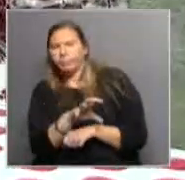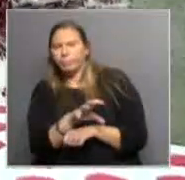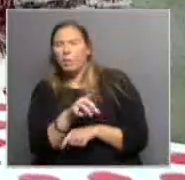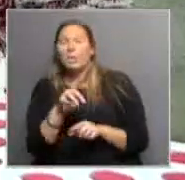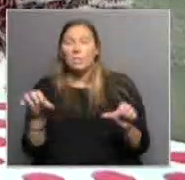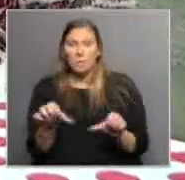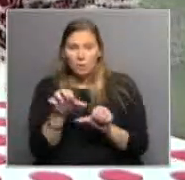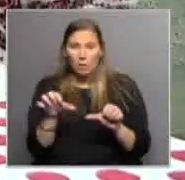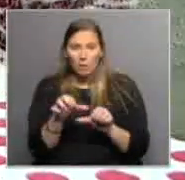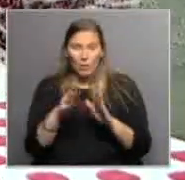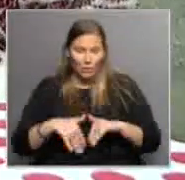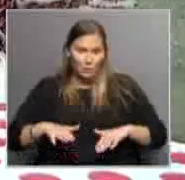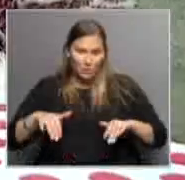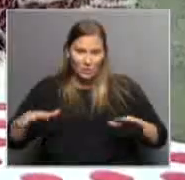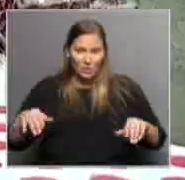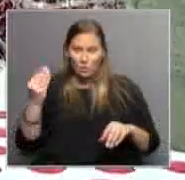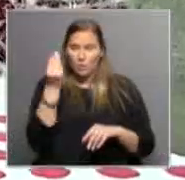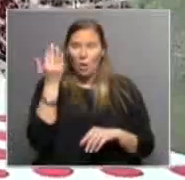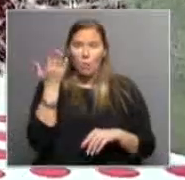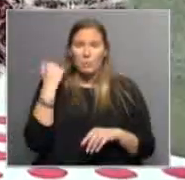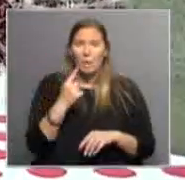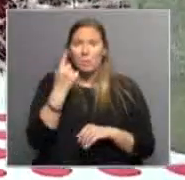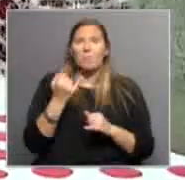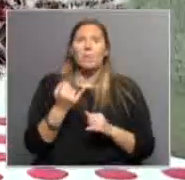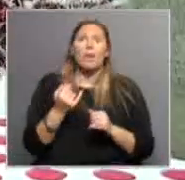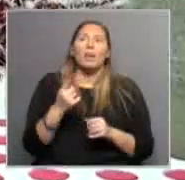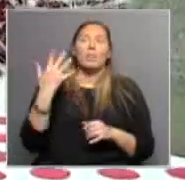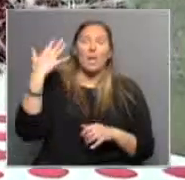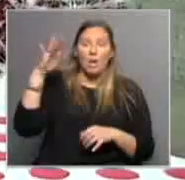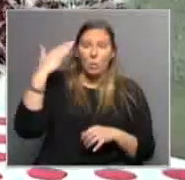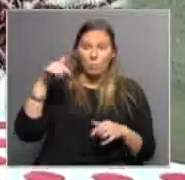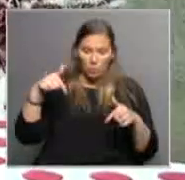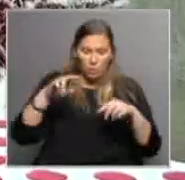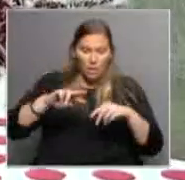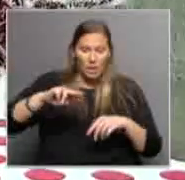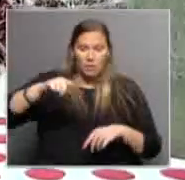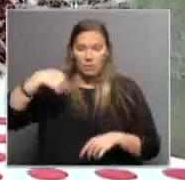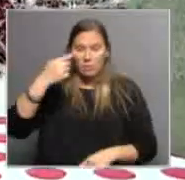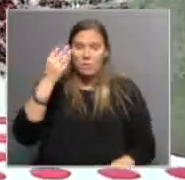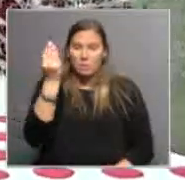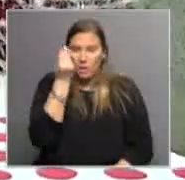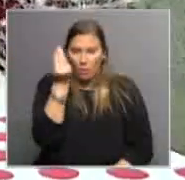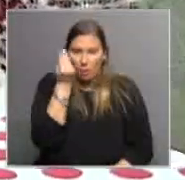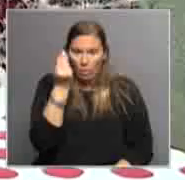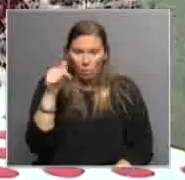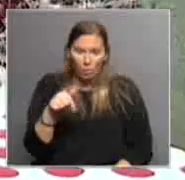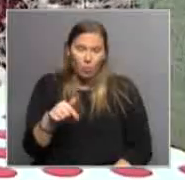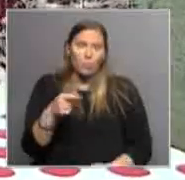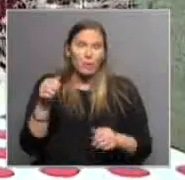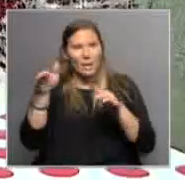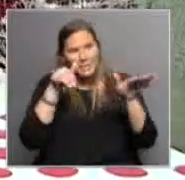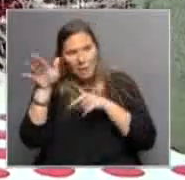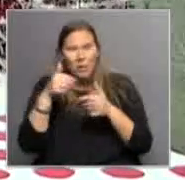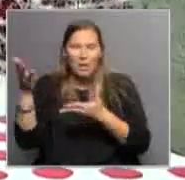una jornada con niños, el sábado pasado la primera de adultos, y ahora este sábado, también esta es la excusa para estar acá hoy, convocar, a